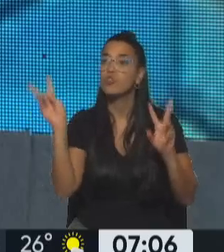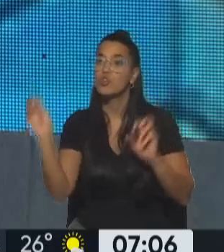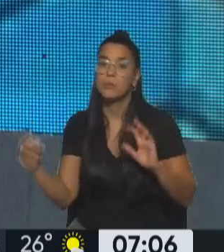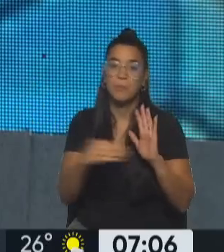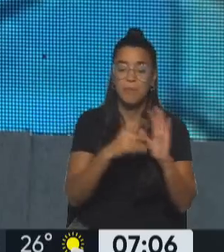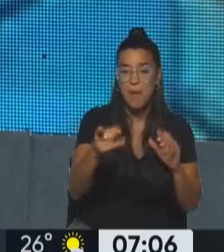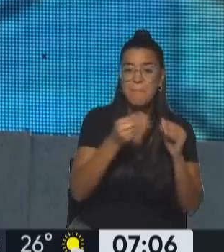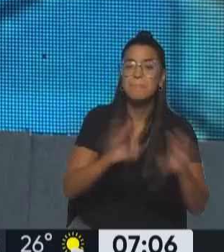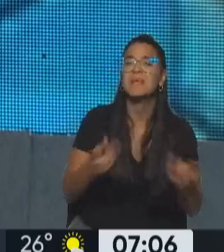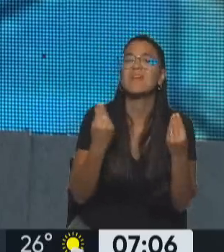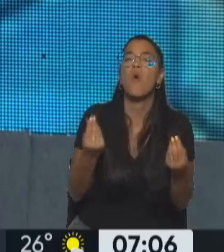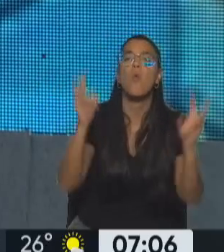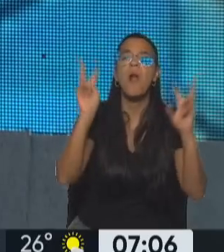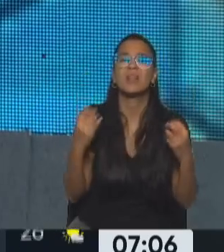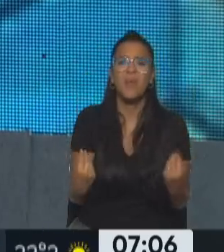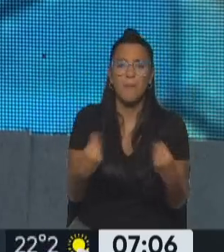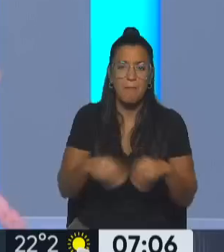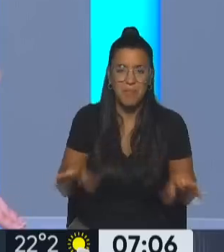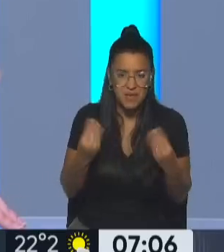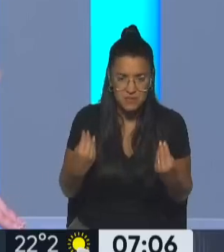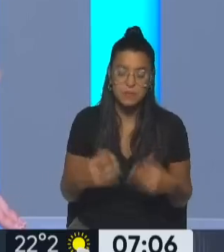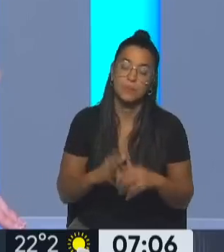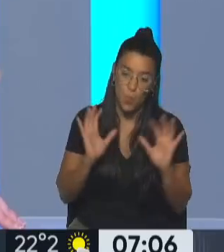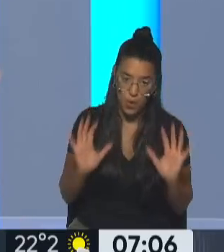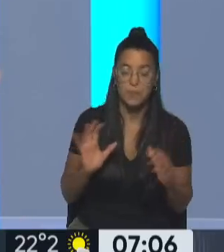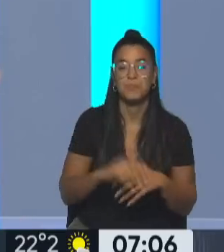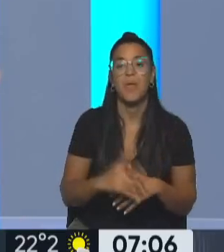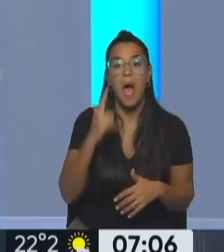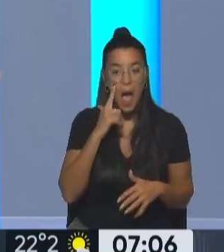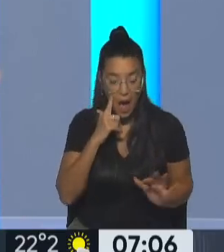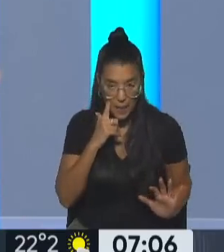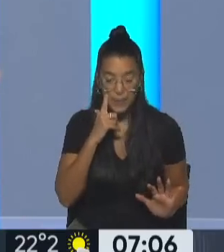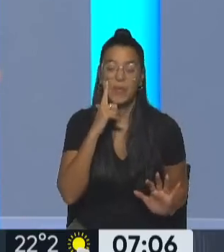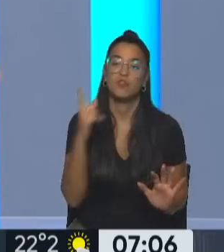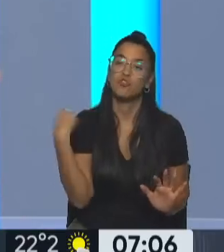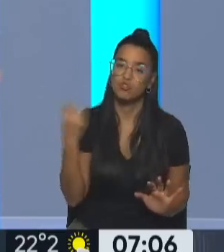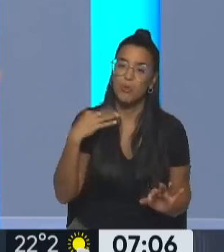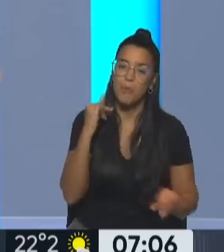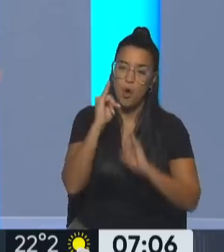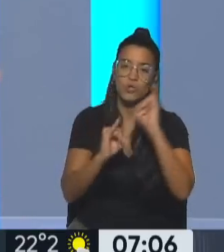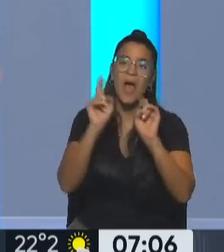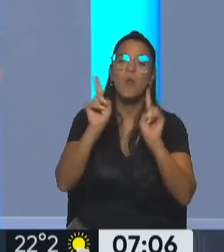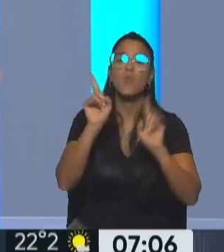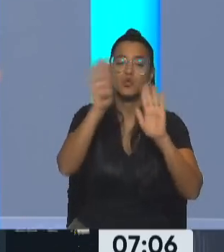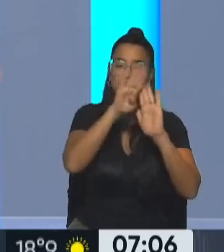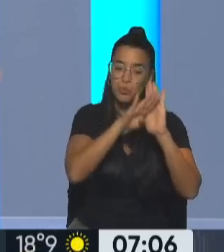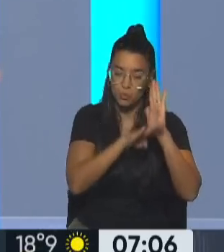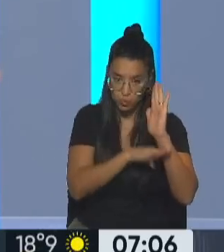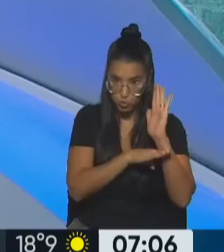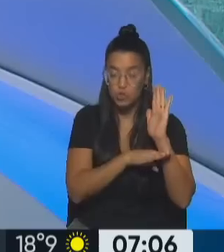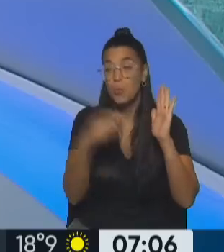abierta pero que comienza con qué tema fundamentalmente Bueno a ver hay agenda abierta pero nosotros tenemos para contarte algunos puntos